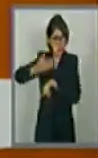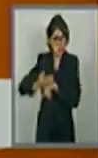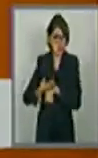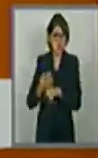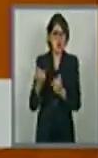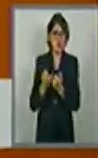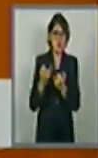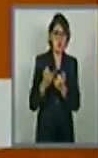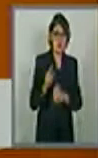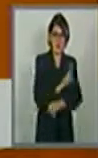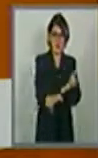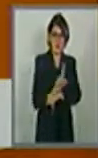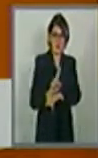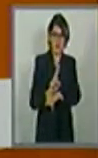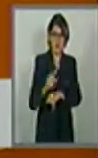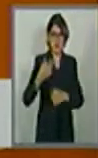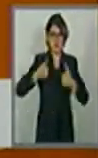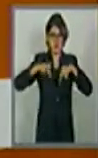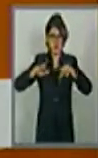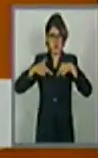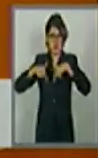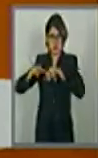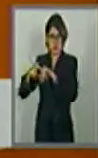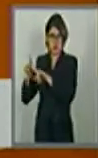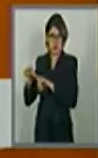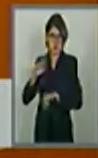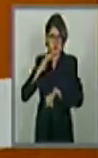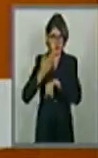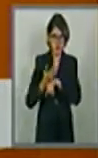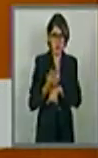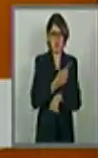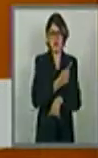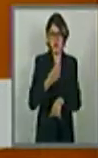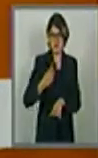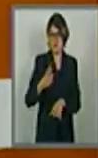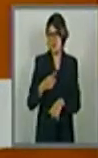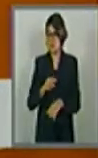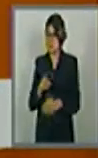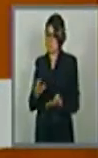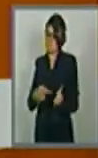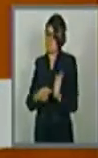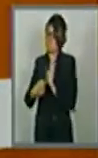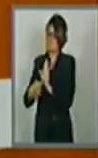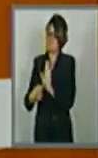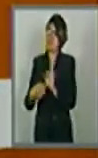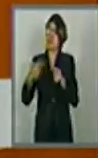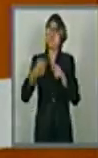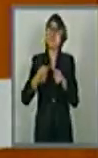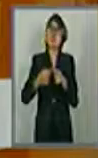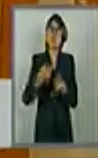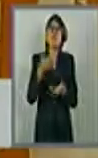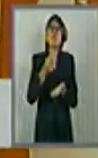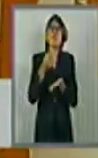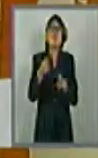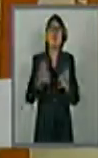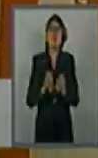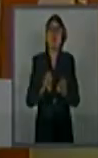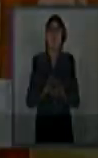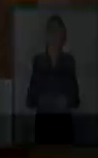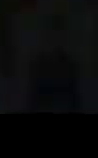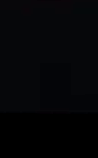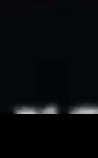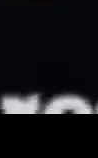territoriales en el uso ilegal de recursos en campañas electorales es cuando el señor presidente